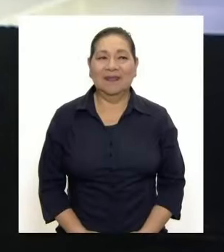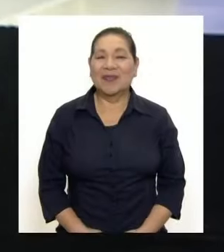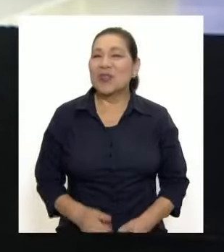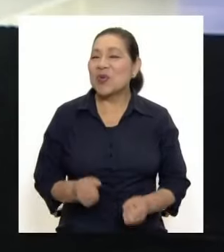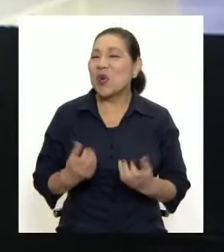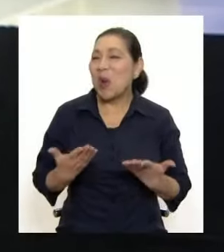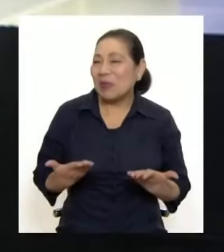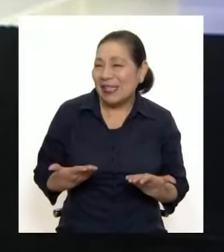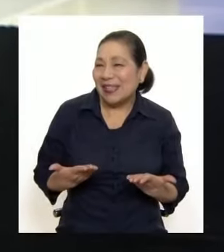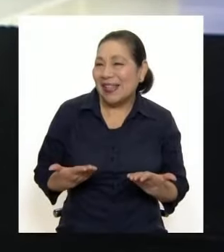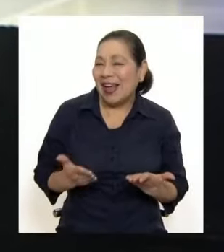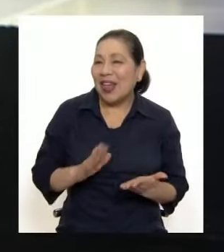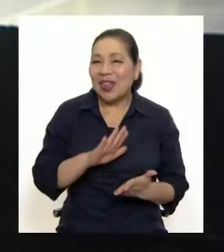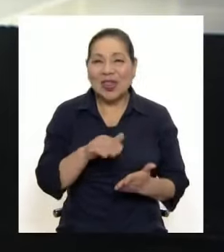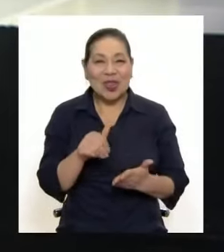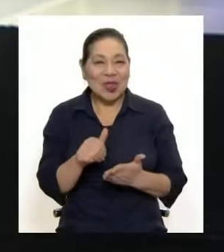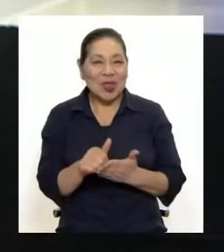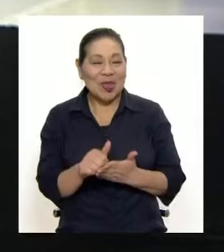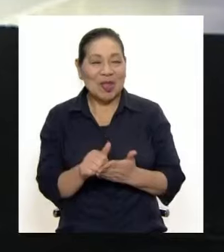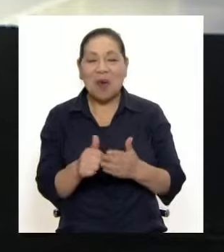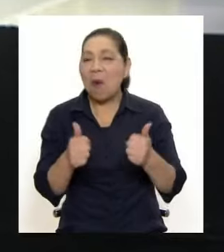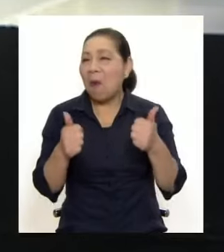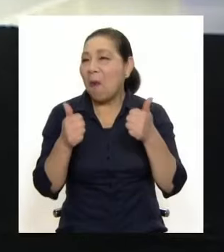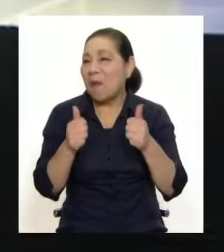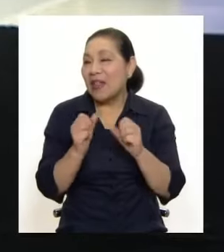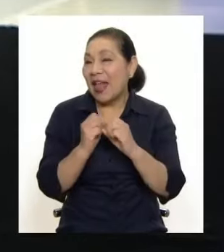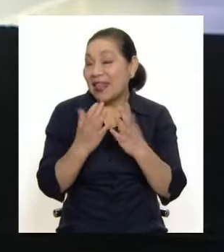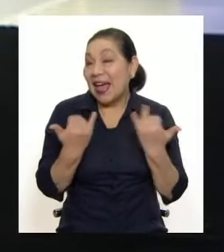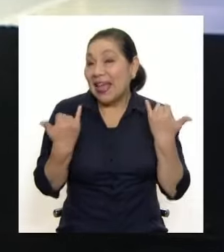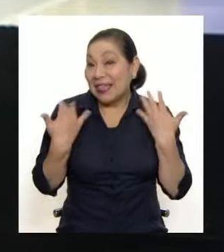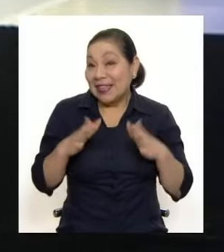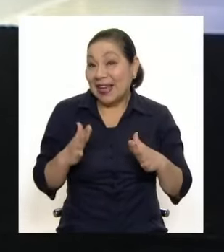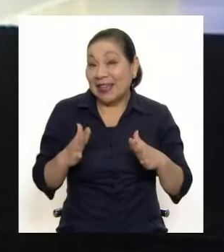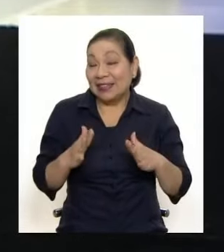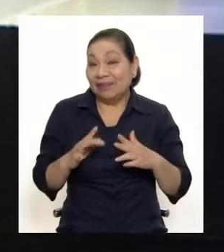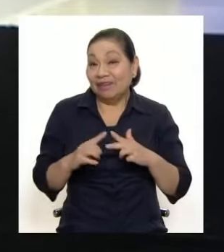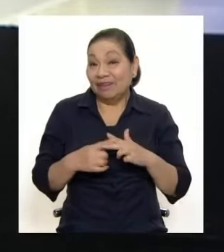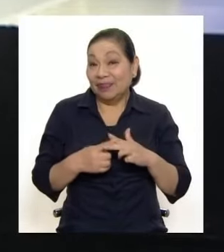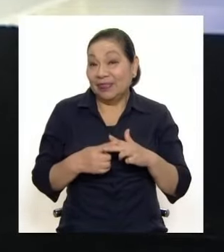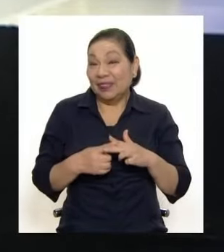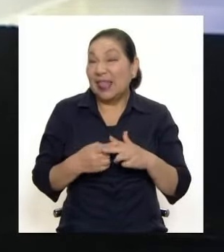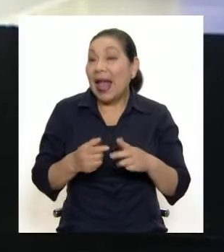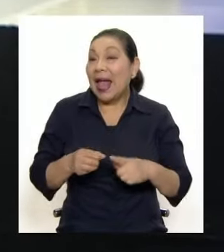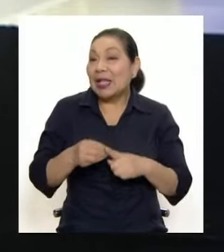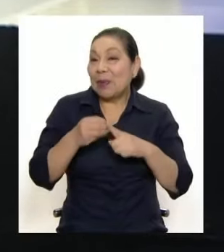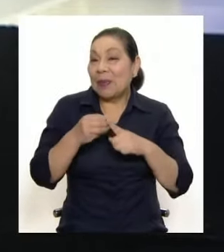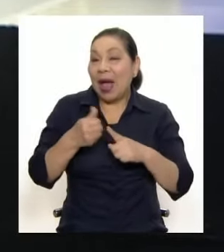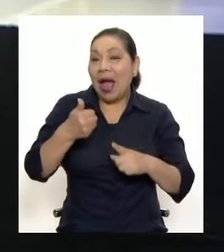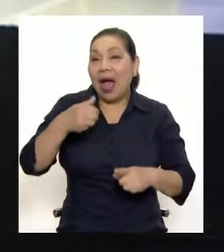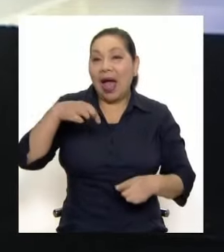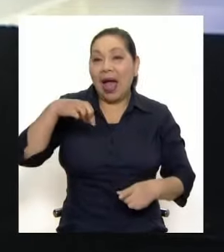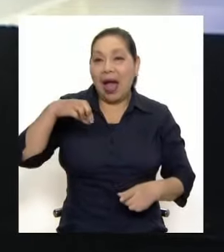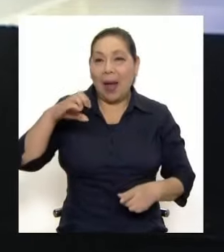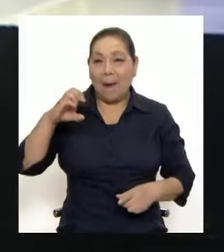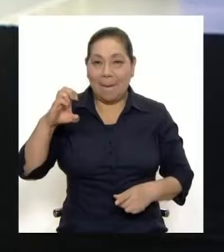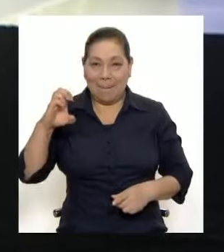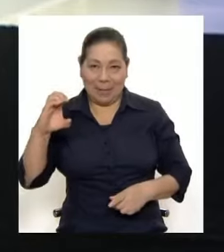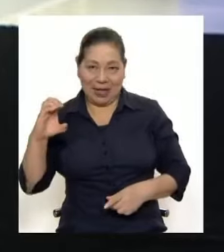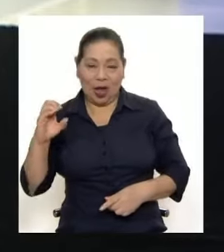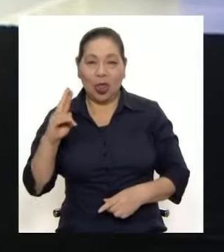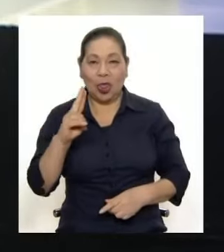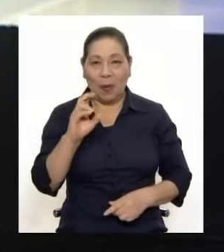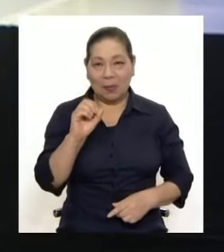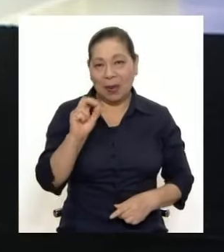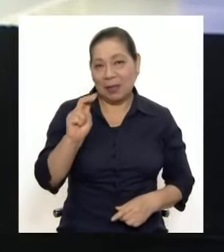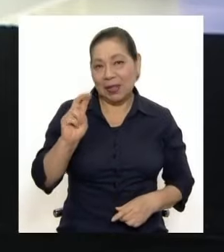Qué tal cómo están tengan todos ustedes un excelente día estamos ya iniciando nuestro programa especial apec ascia Pacífico